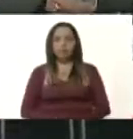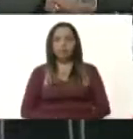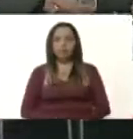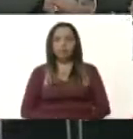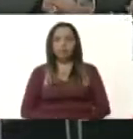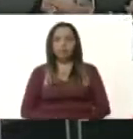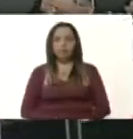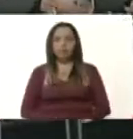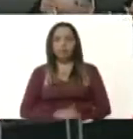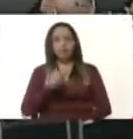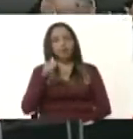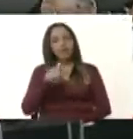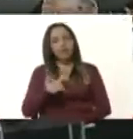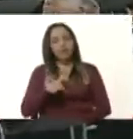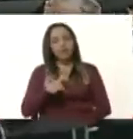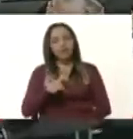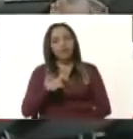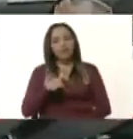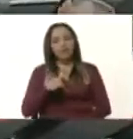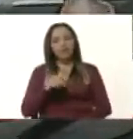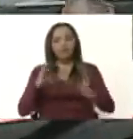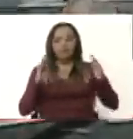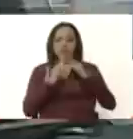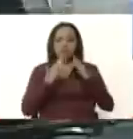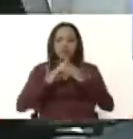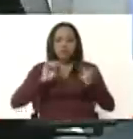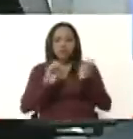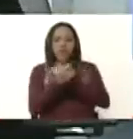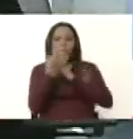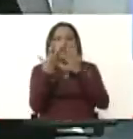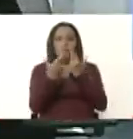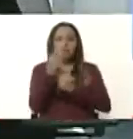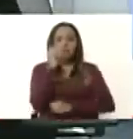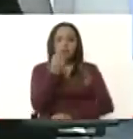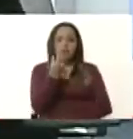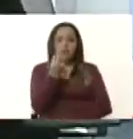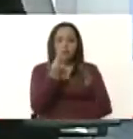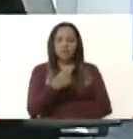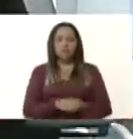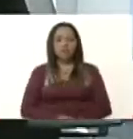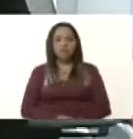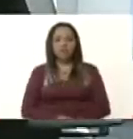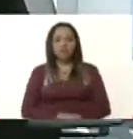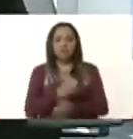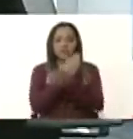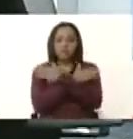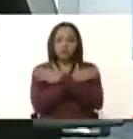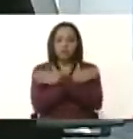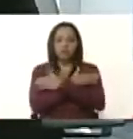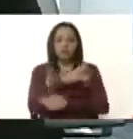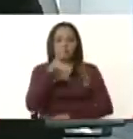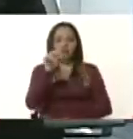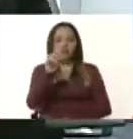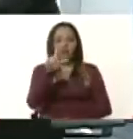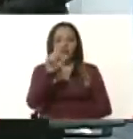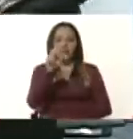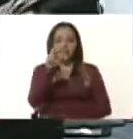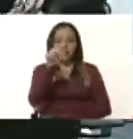Esta sería la casa de cambio número 11, exchange. Felicidades, Valevén. Valevén,